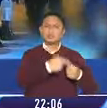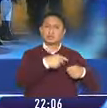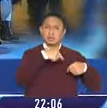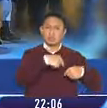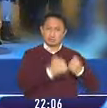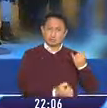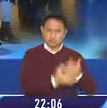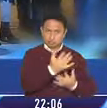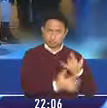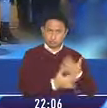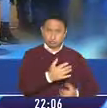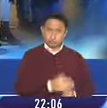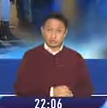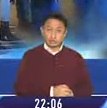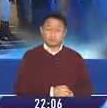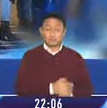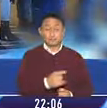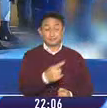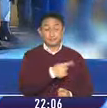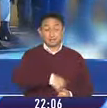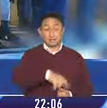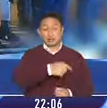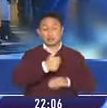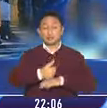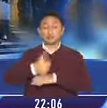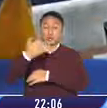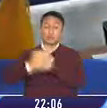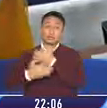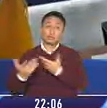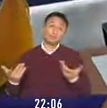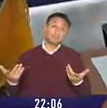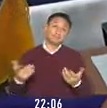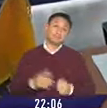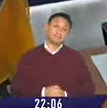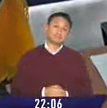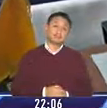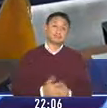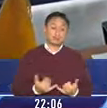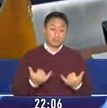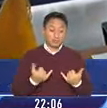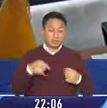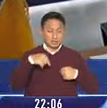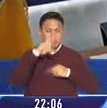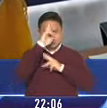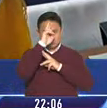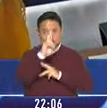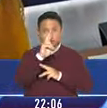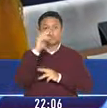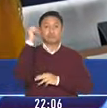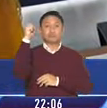en el hecho y ponerlos a órdenes de la justicia. Que estamos en un estado de derecho y que los